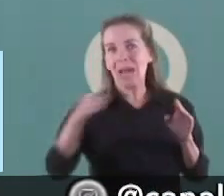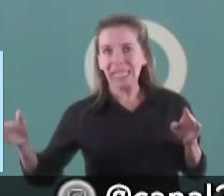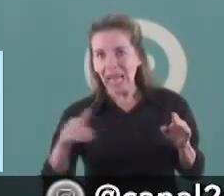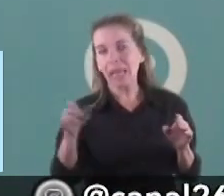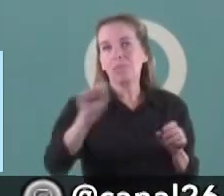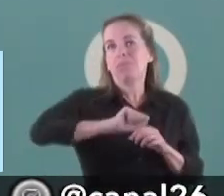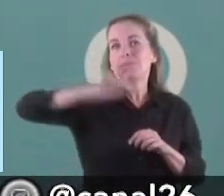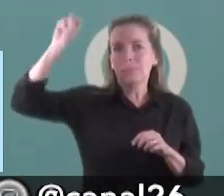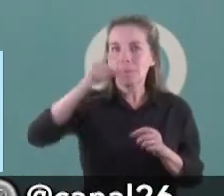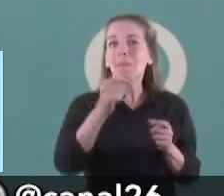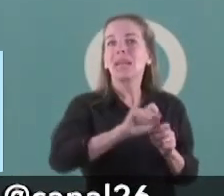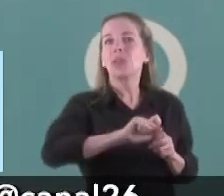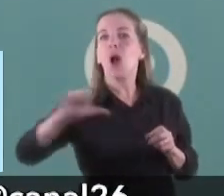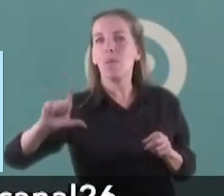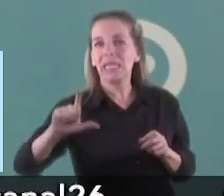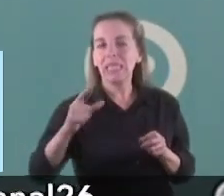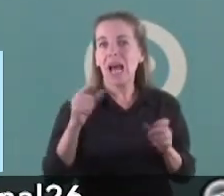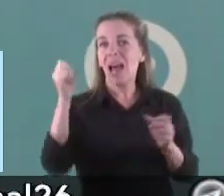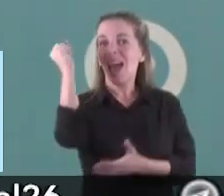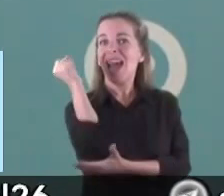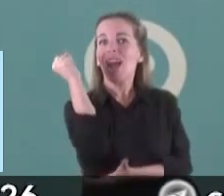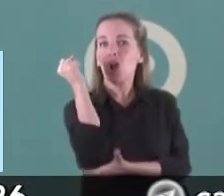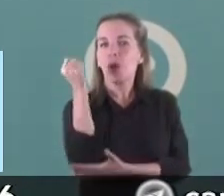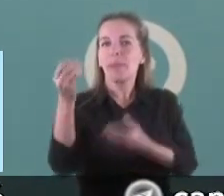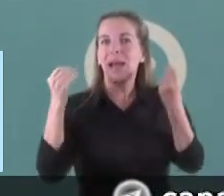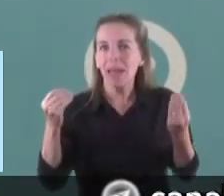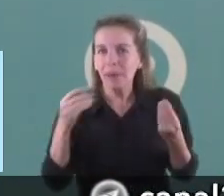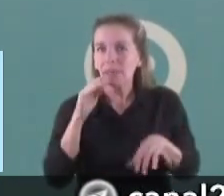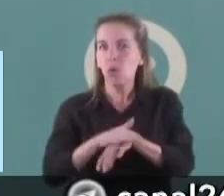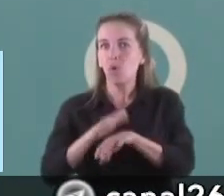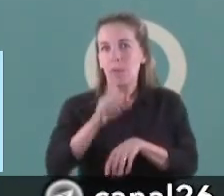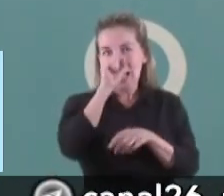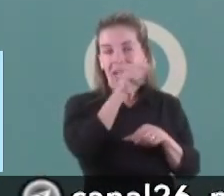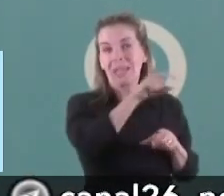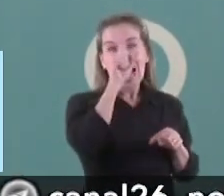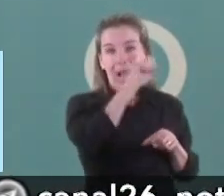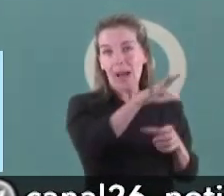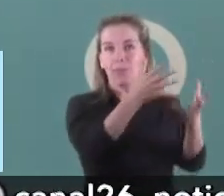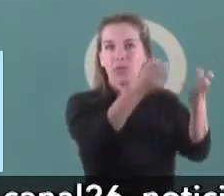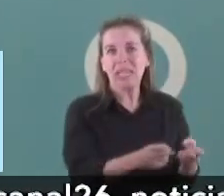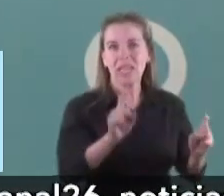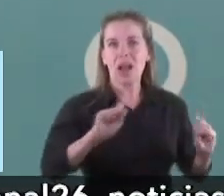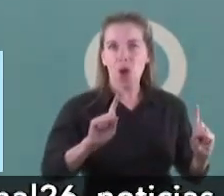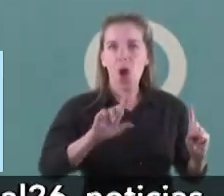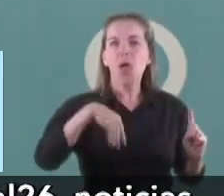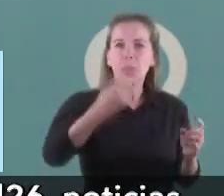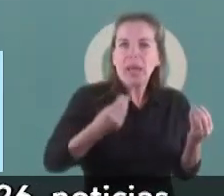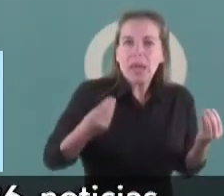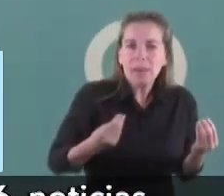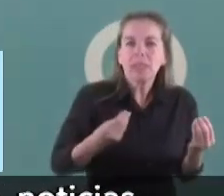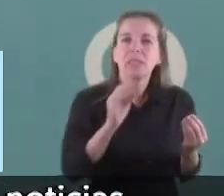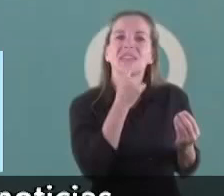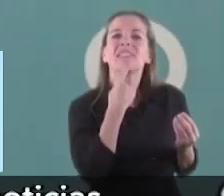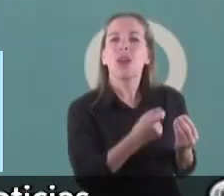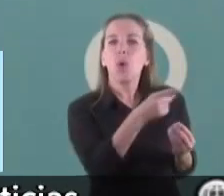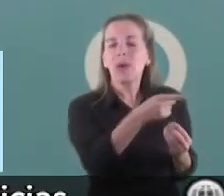economía en su conjunto toma nota no de la sequía sino de los efectos económicos de la sequía y dicen le van a faltar veinte mil millones de